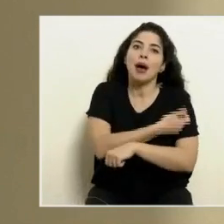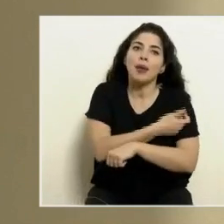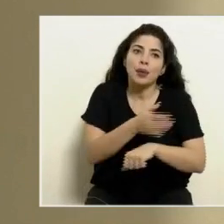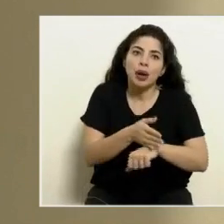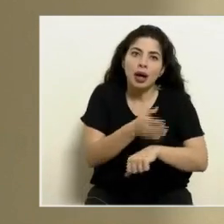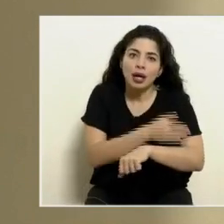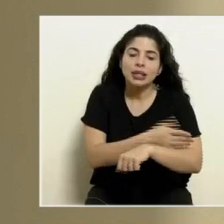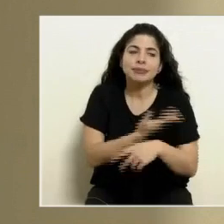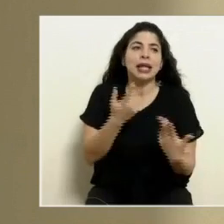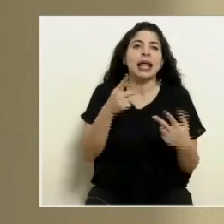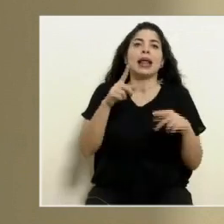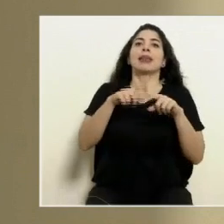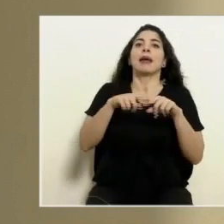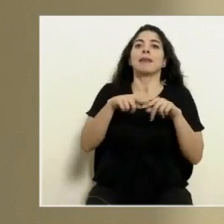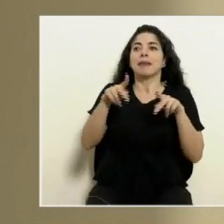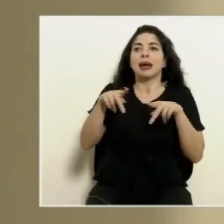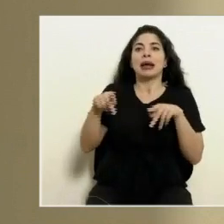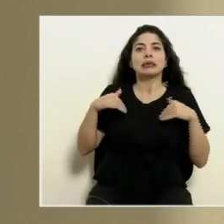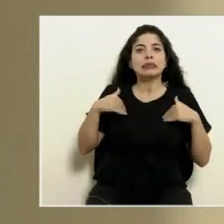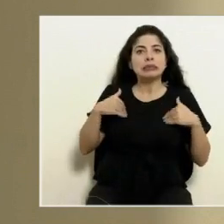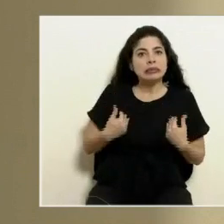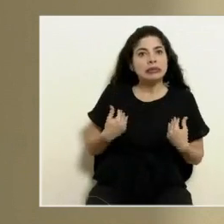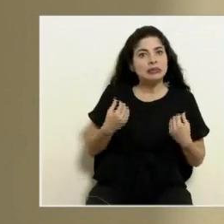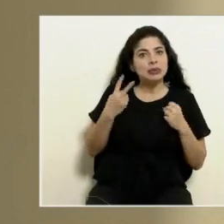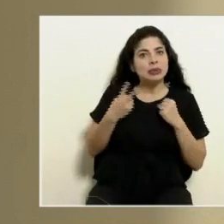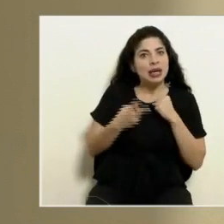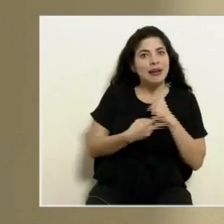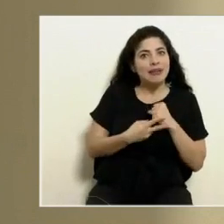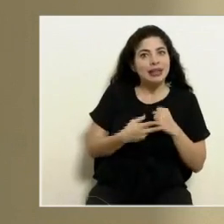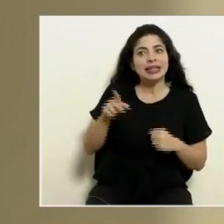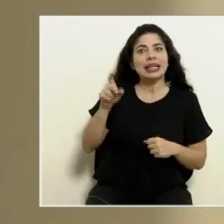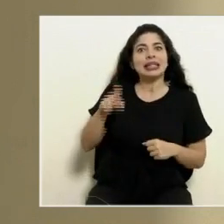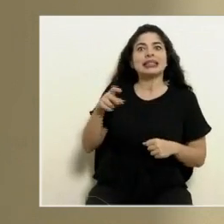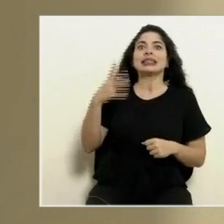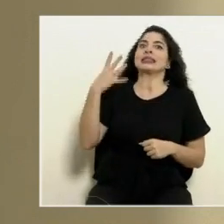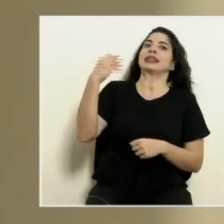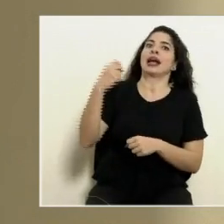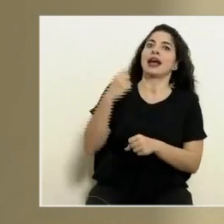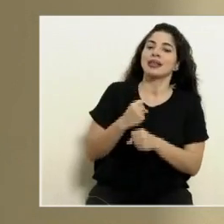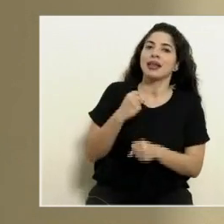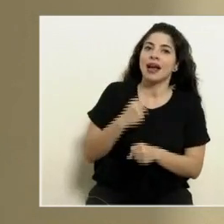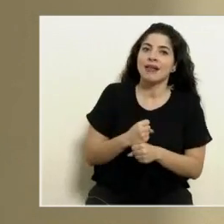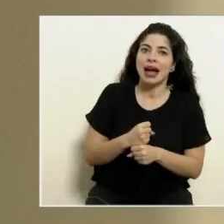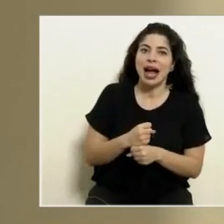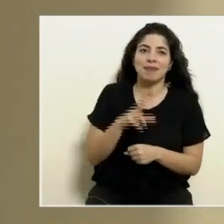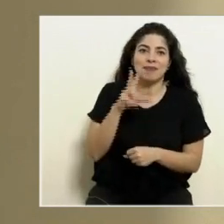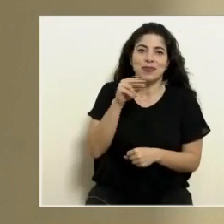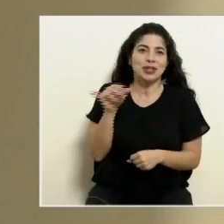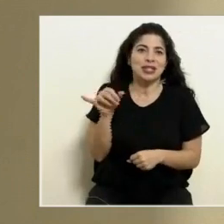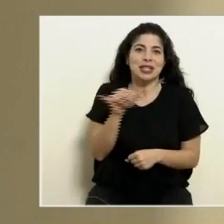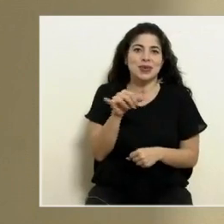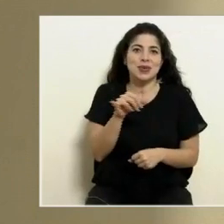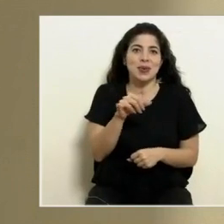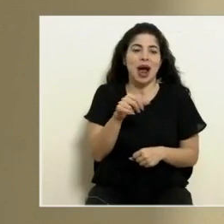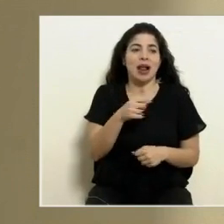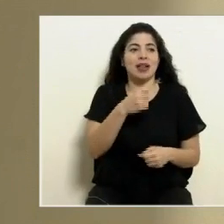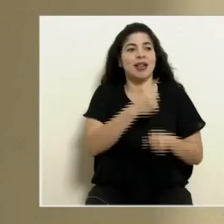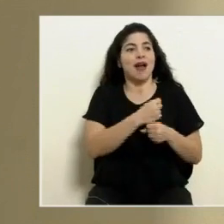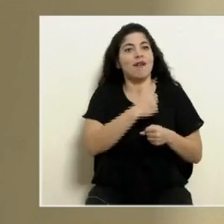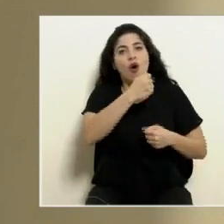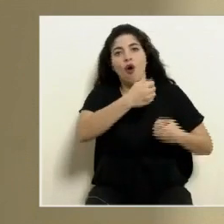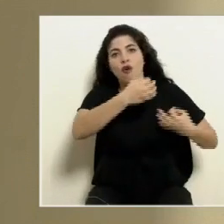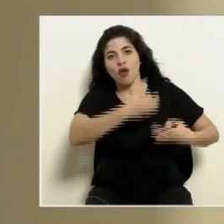mismo nivel, como decía, de cansancio, ¿verdad?, que tiene muchas veces la población, la necesidad de salir a trabajar, que no es igual, por ejemplo, para el sector informal o para